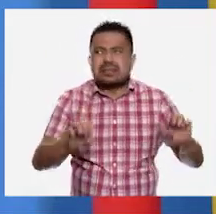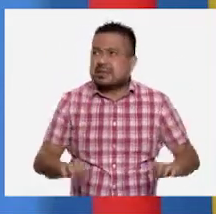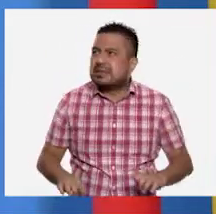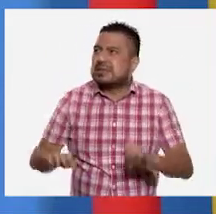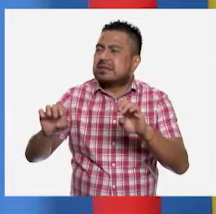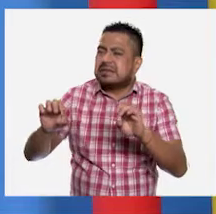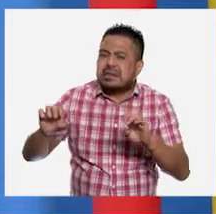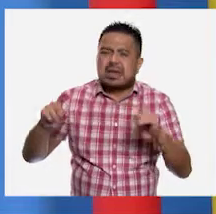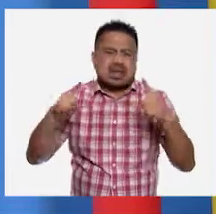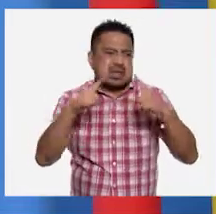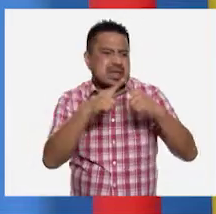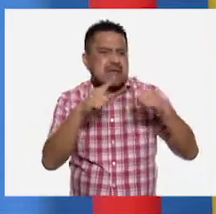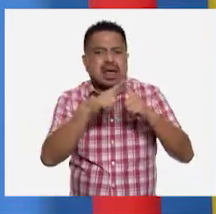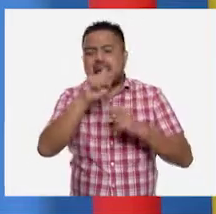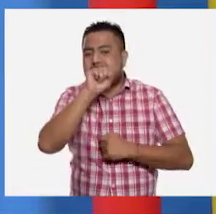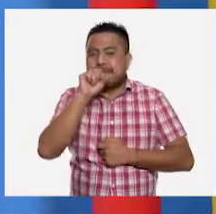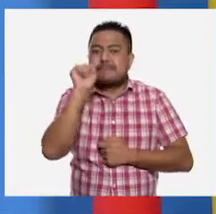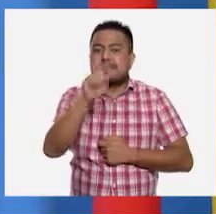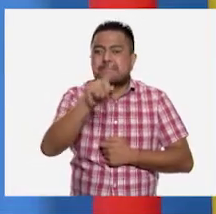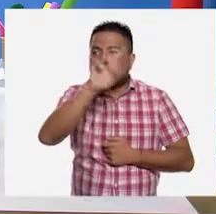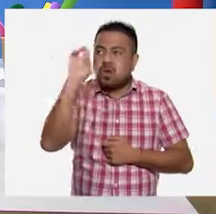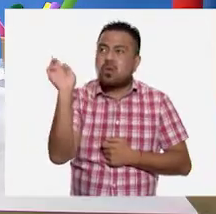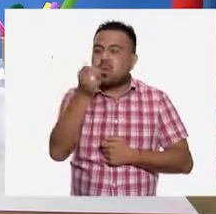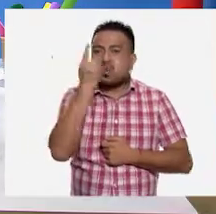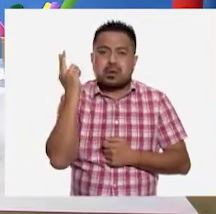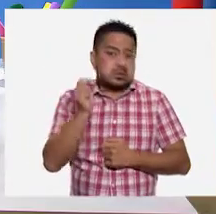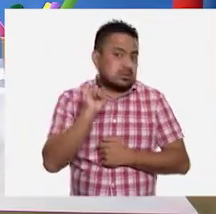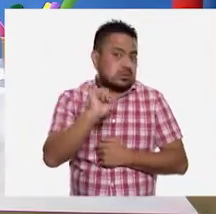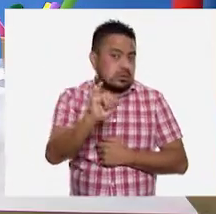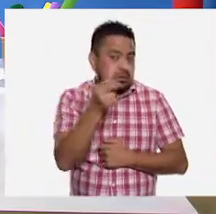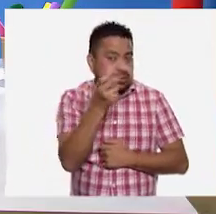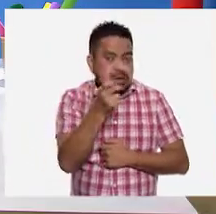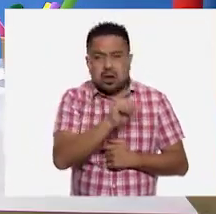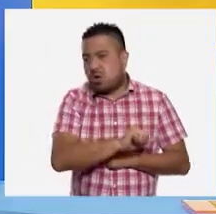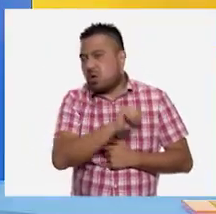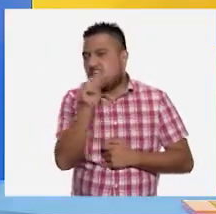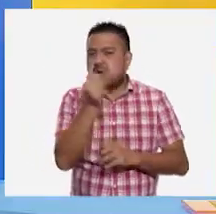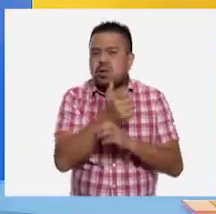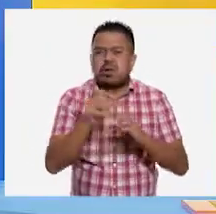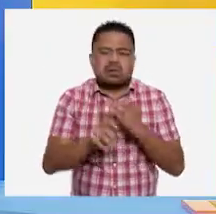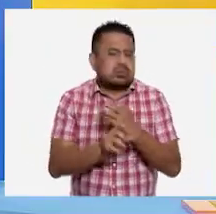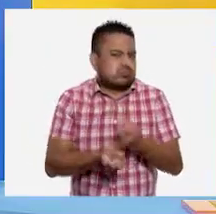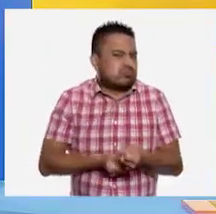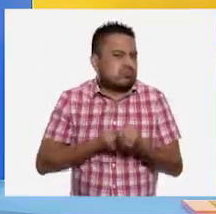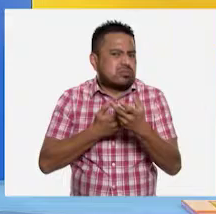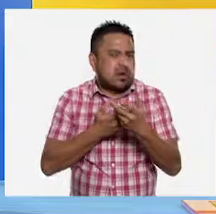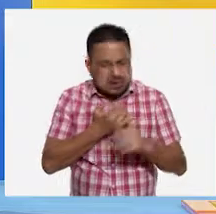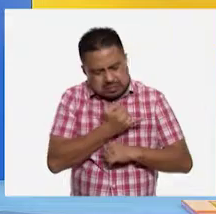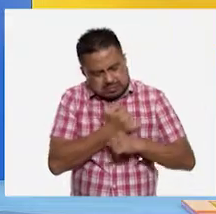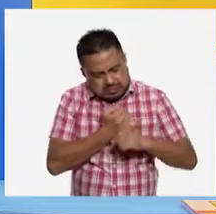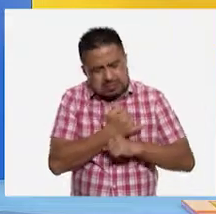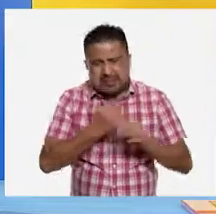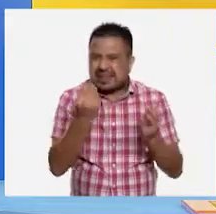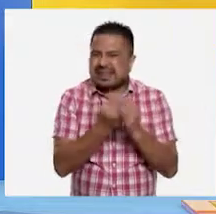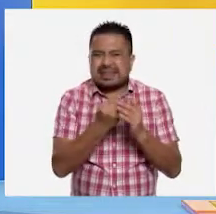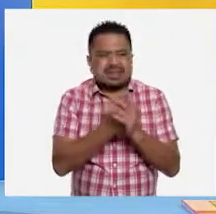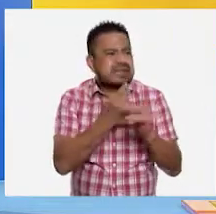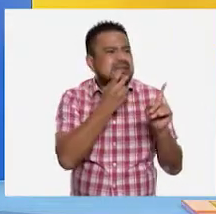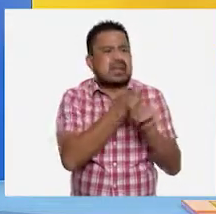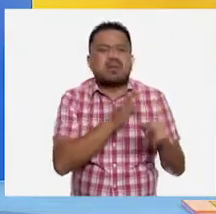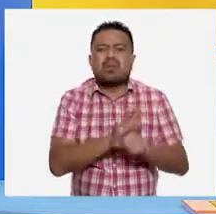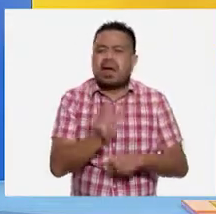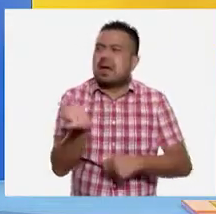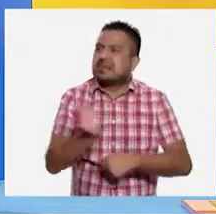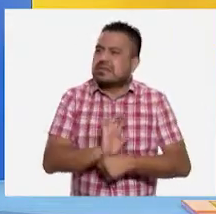públicos, en iglesias e incluso en universidades. Sí, y otra de las manifestaciones culturales que estudiamos en esa clase fue el